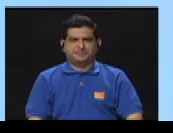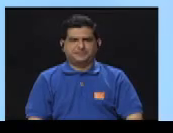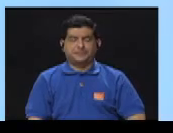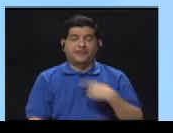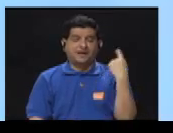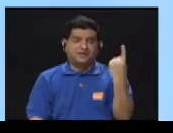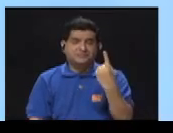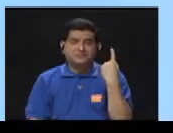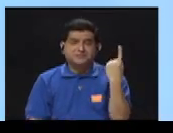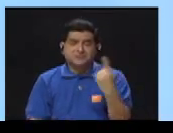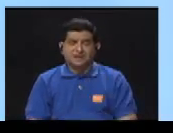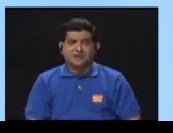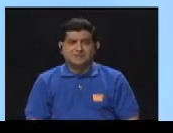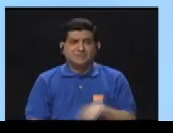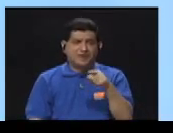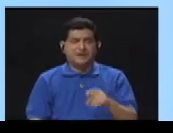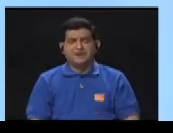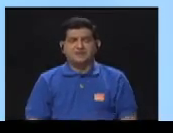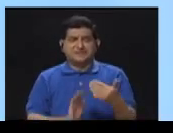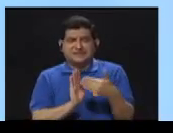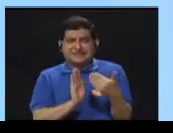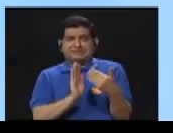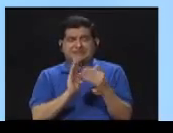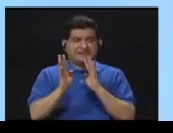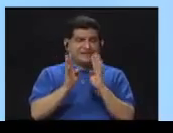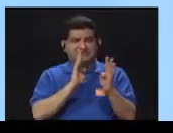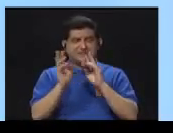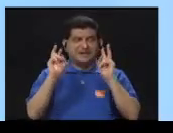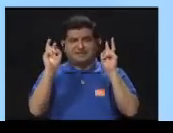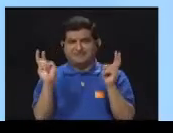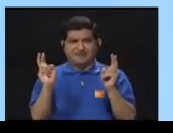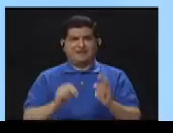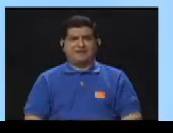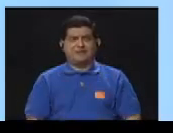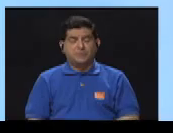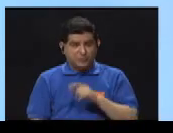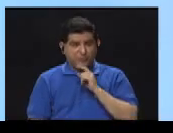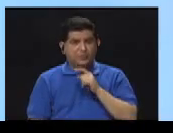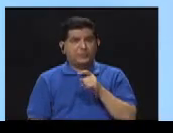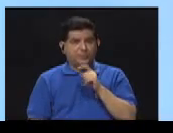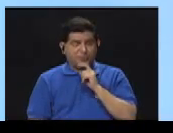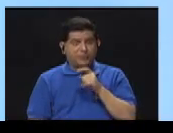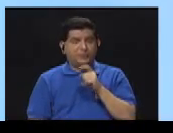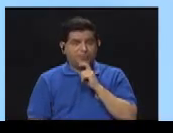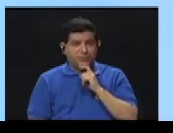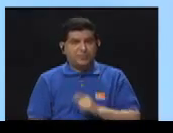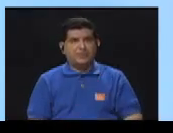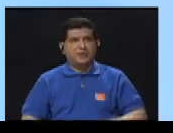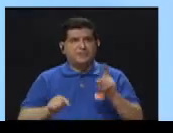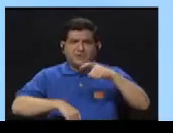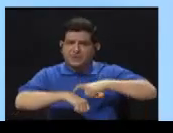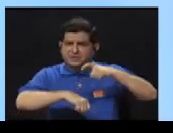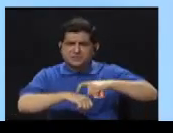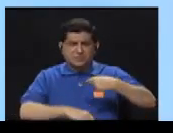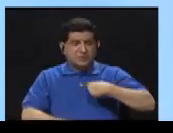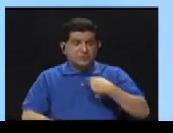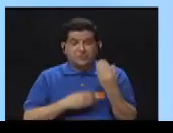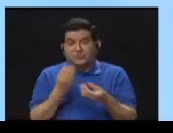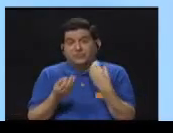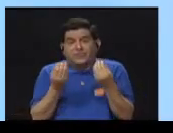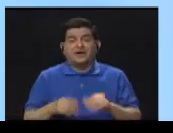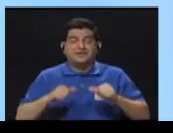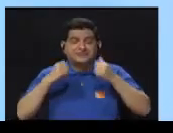Y siempre se quebraba un poco, digamos, cuando tocaba hablar de claro. Eso. Era como difícil. Pero en esos momentos a uno no le